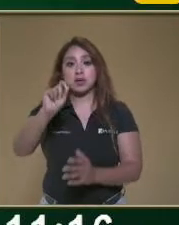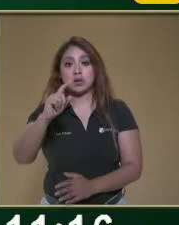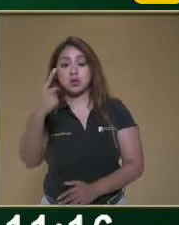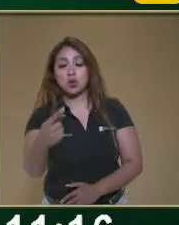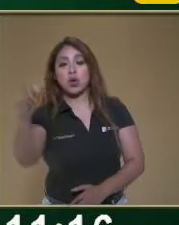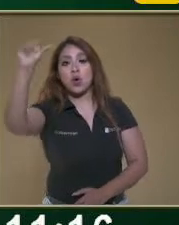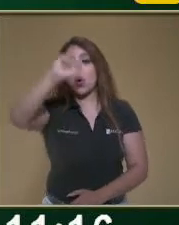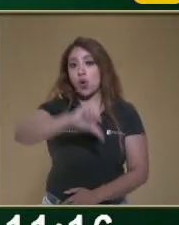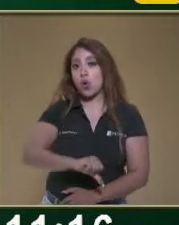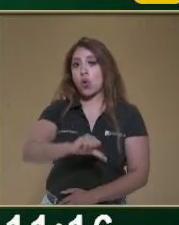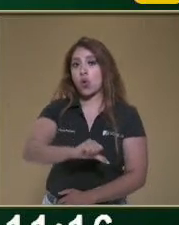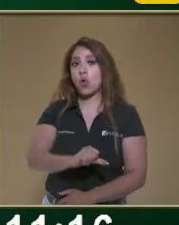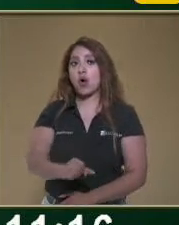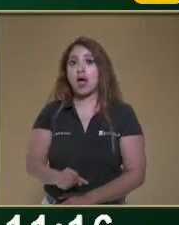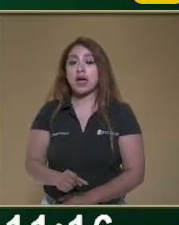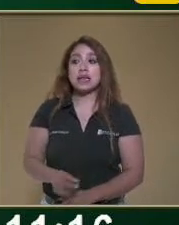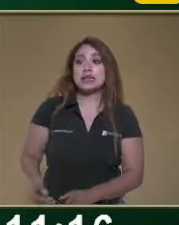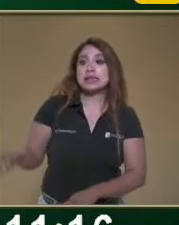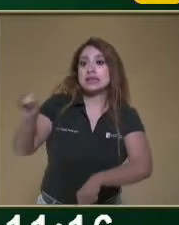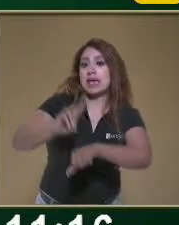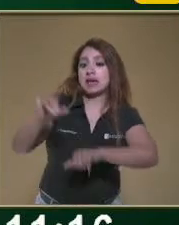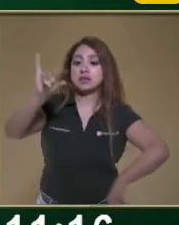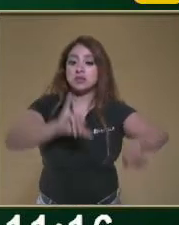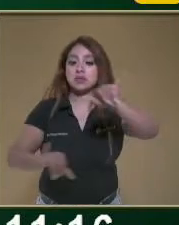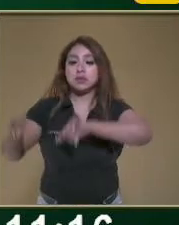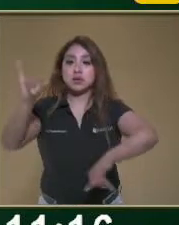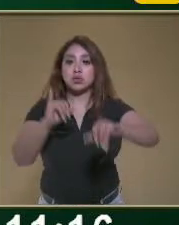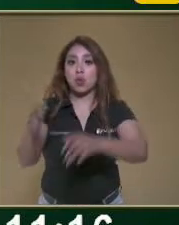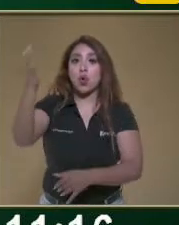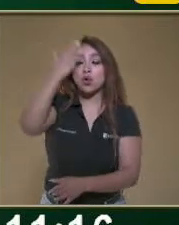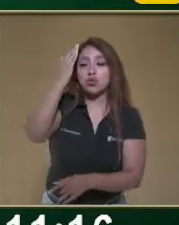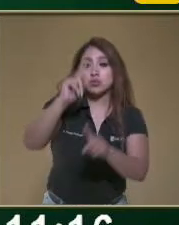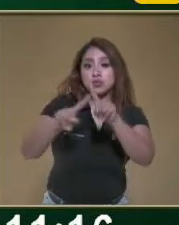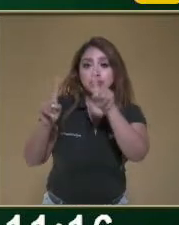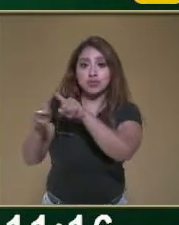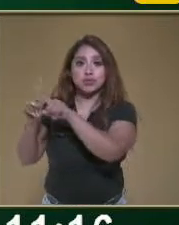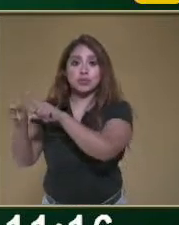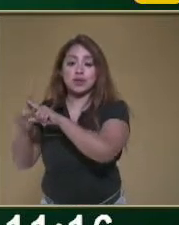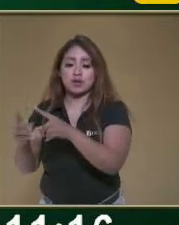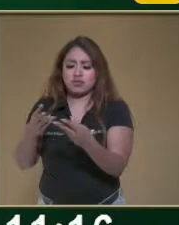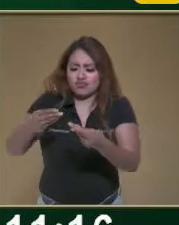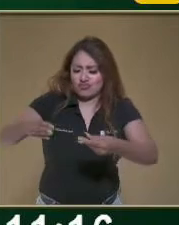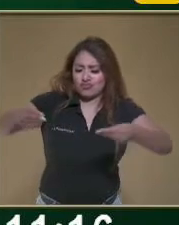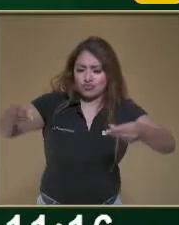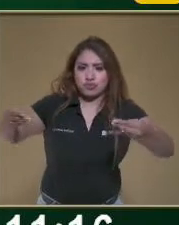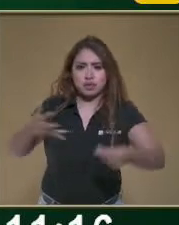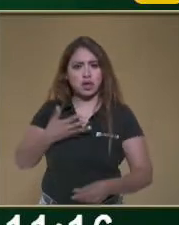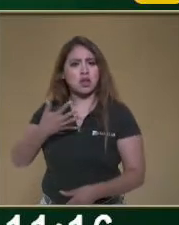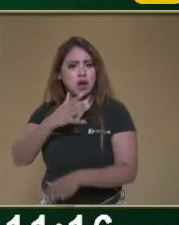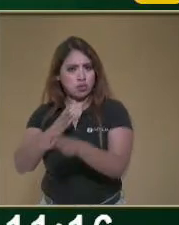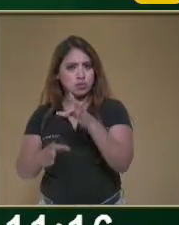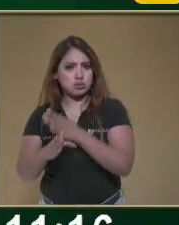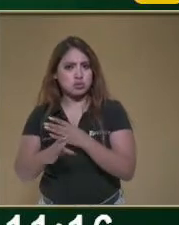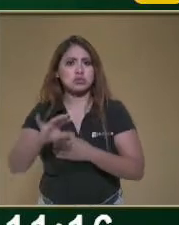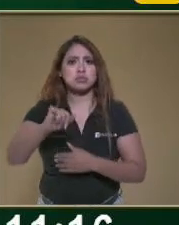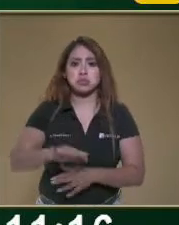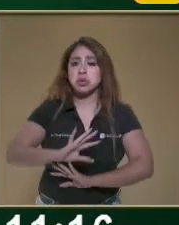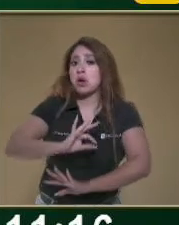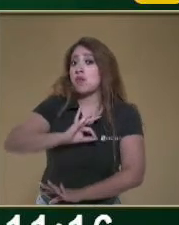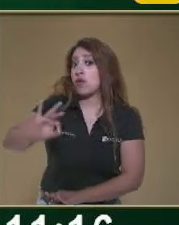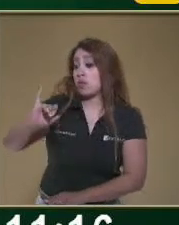Hoy fue el día de experimentos. Conocimos las diferentes texturas que tienen los objetos. Fue